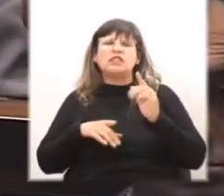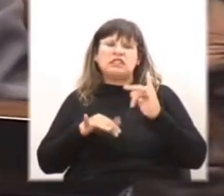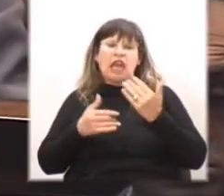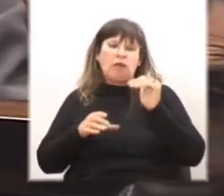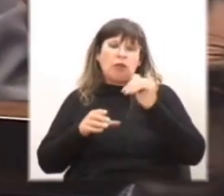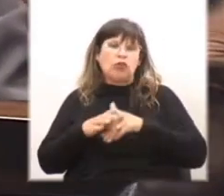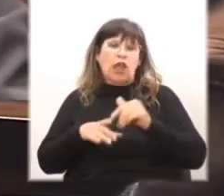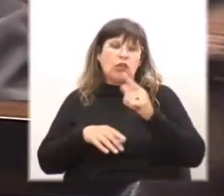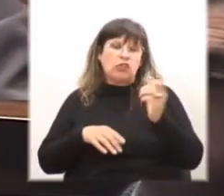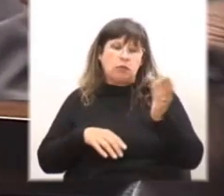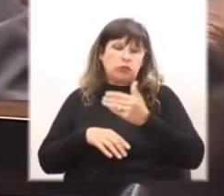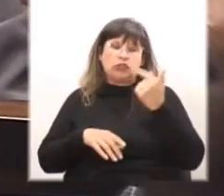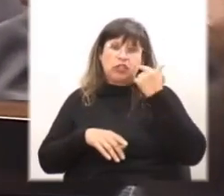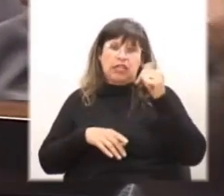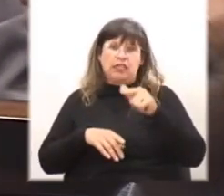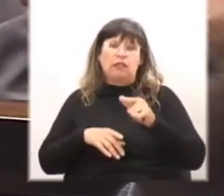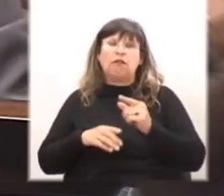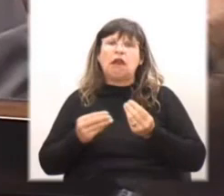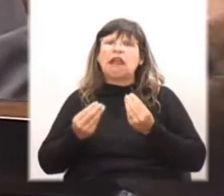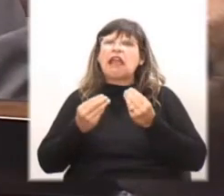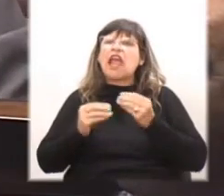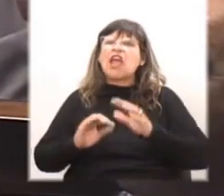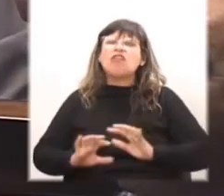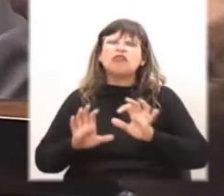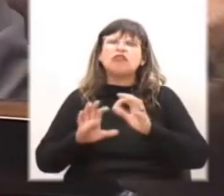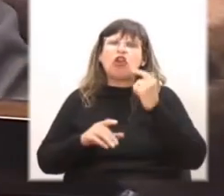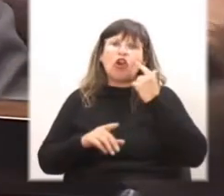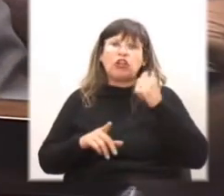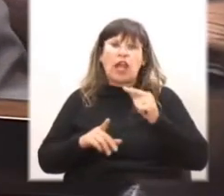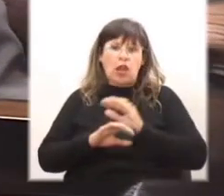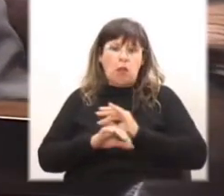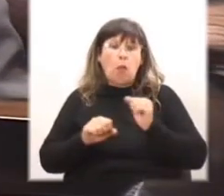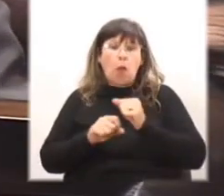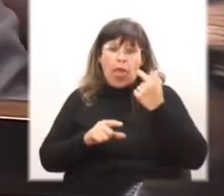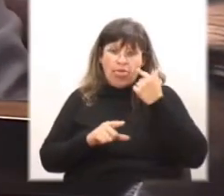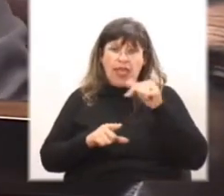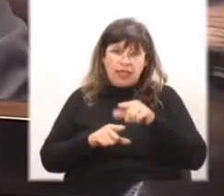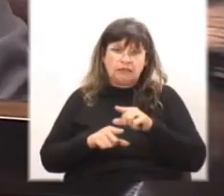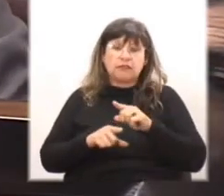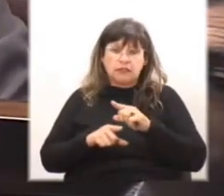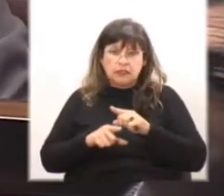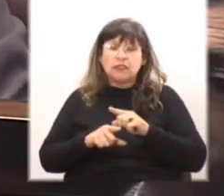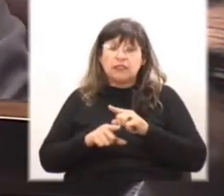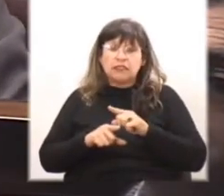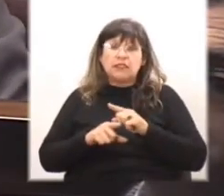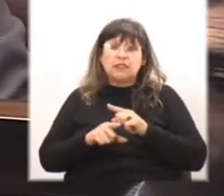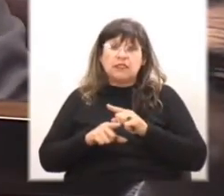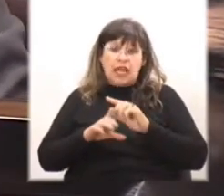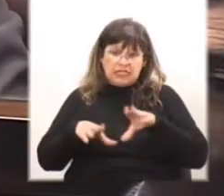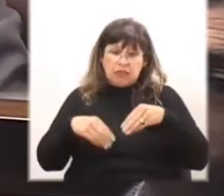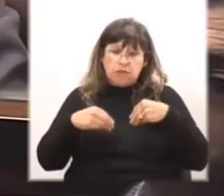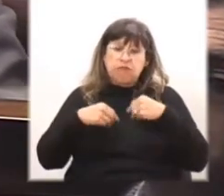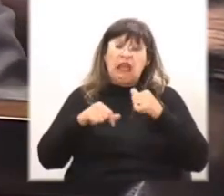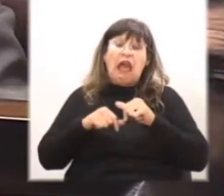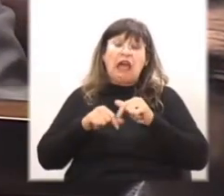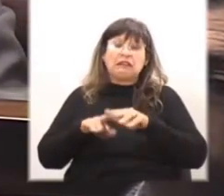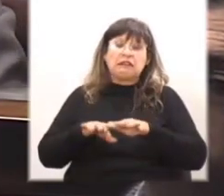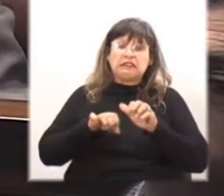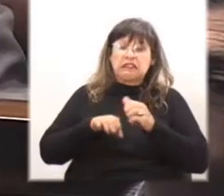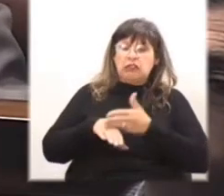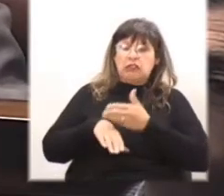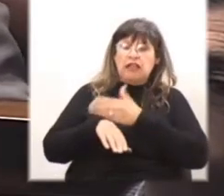¿Qué funcionarios eventualmente pueden o podrán acogerse al retiro anticipado antes del 1 de marzo del